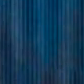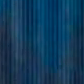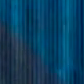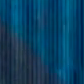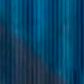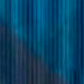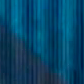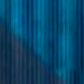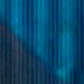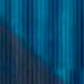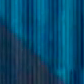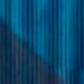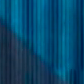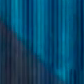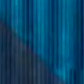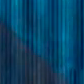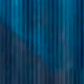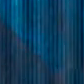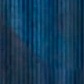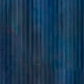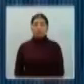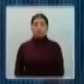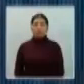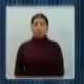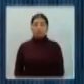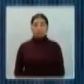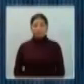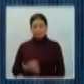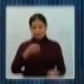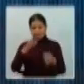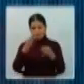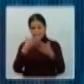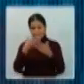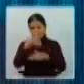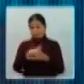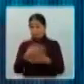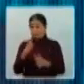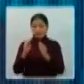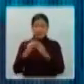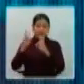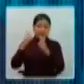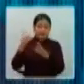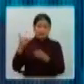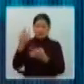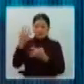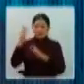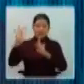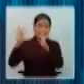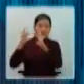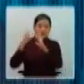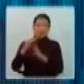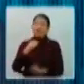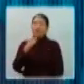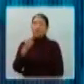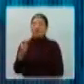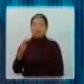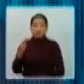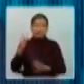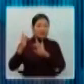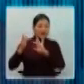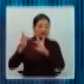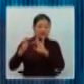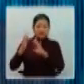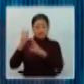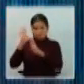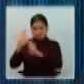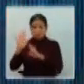brindar, porque se están realizando en todo el país movimientos de las brigadas que tienen que ver